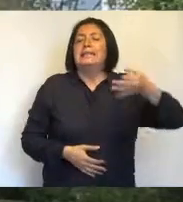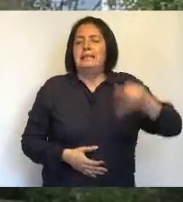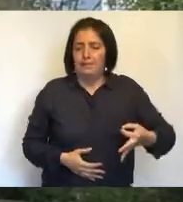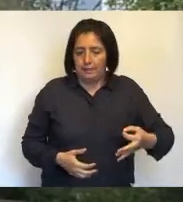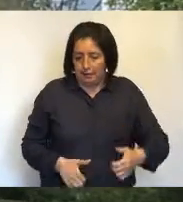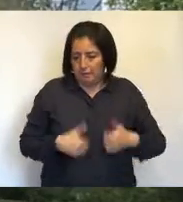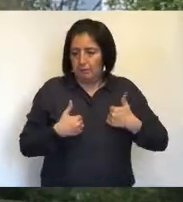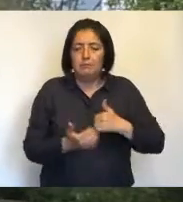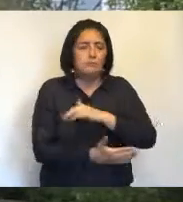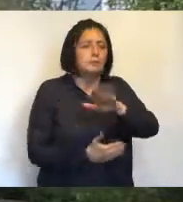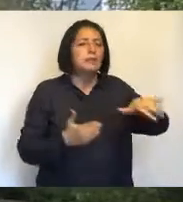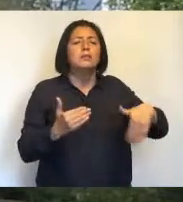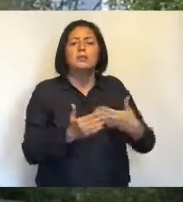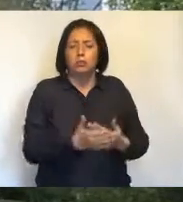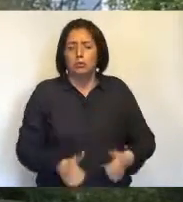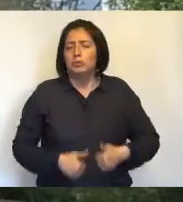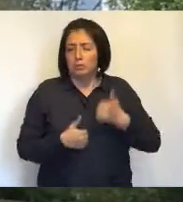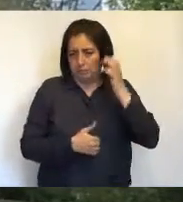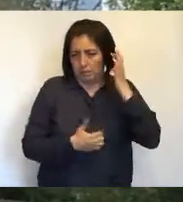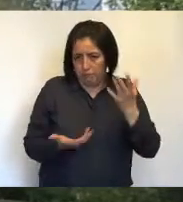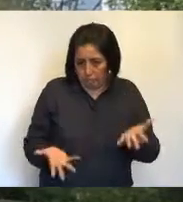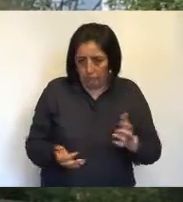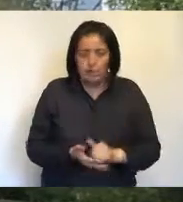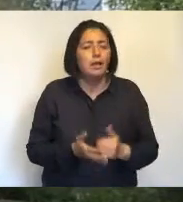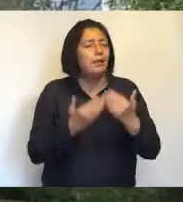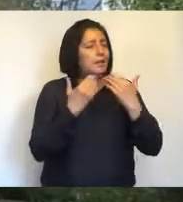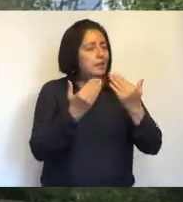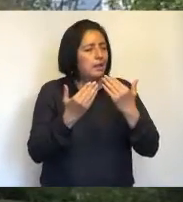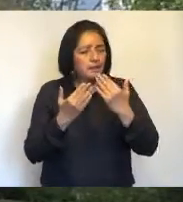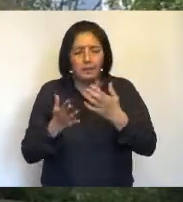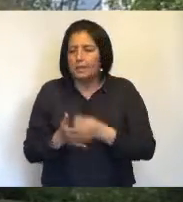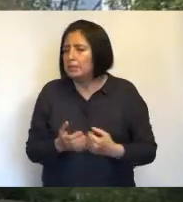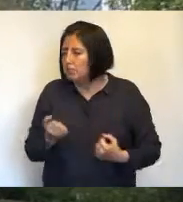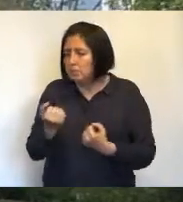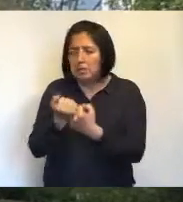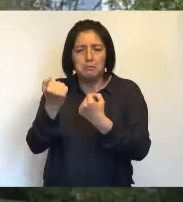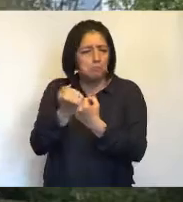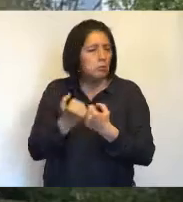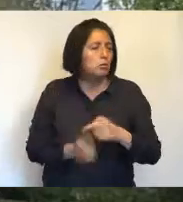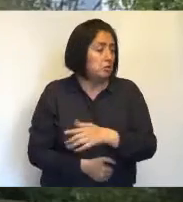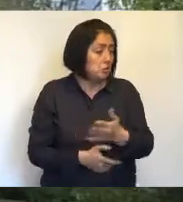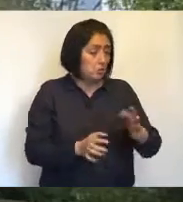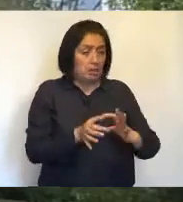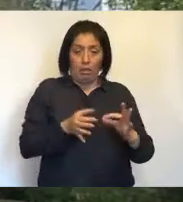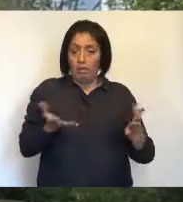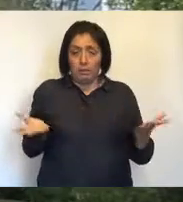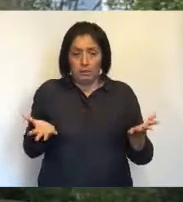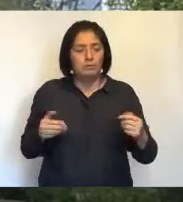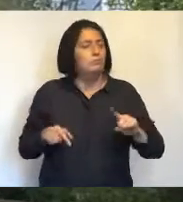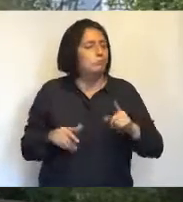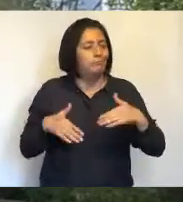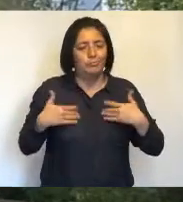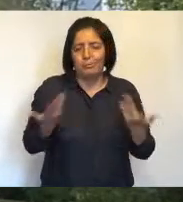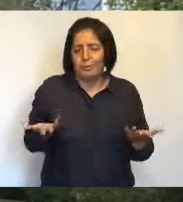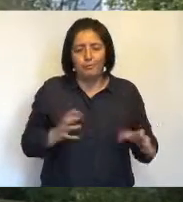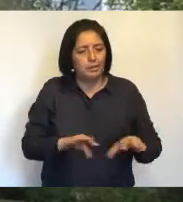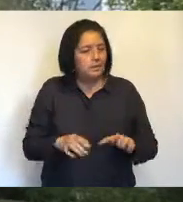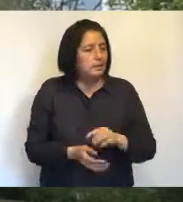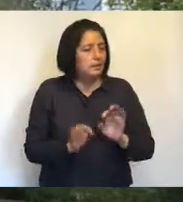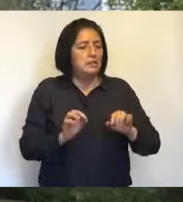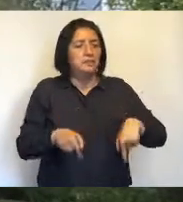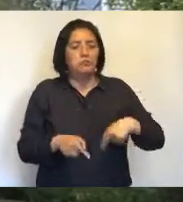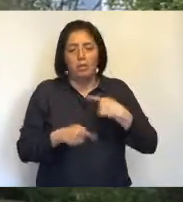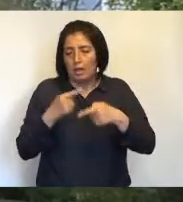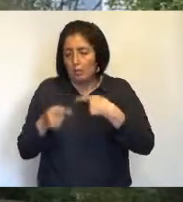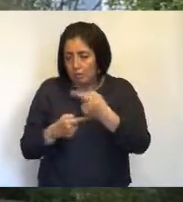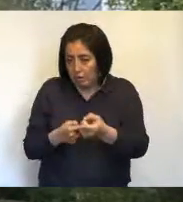más calidad de vida para todos nuestros vecinos miraflorinos. Gracias por la contribución, porque sin ustedes no podríamos hacer todo esto